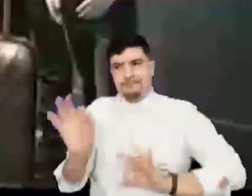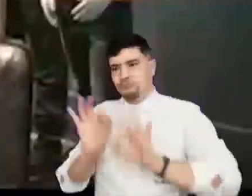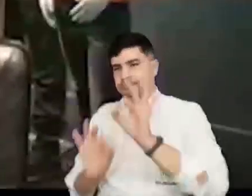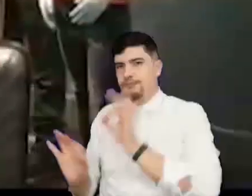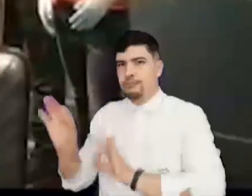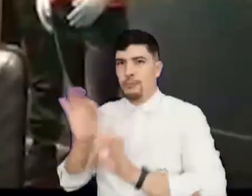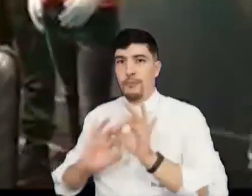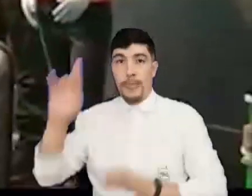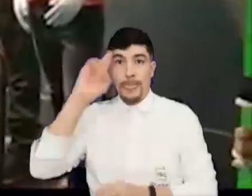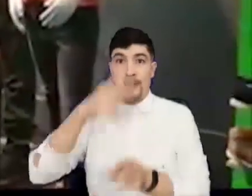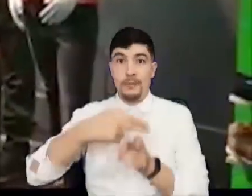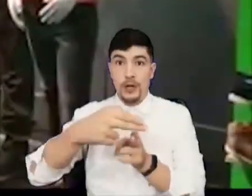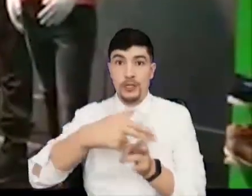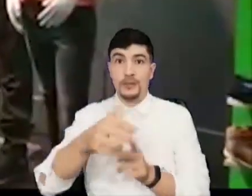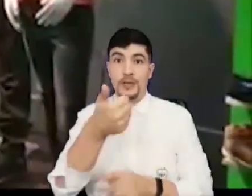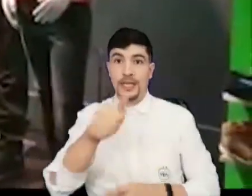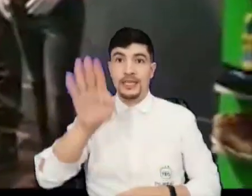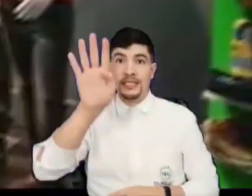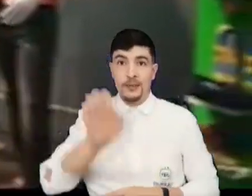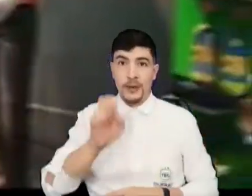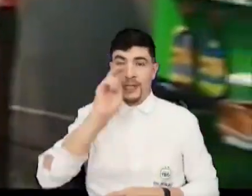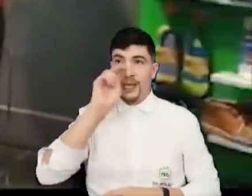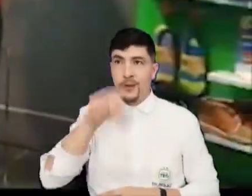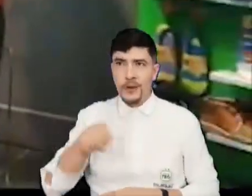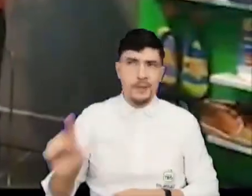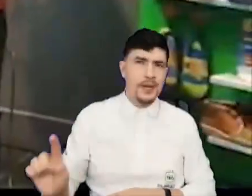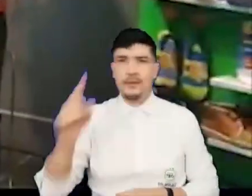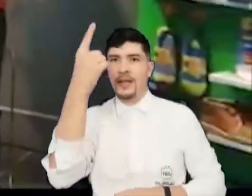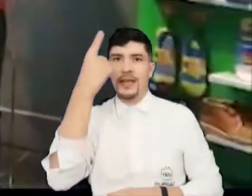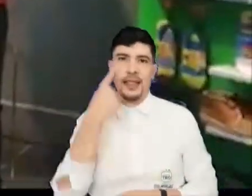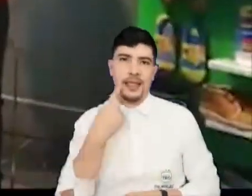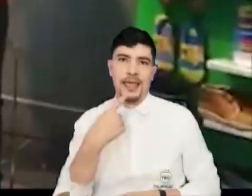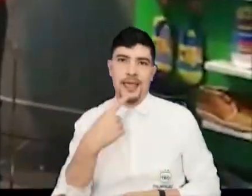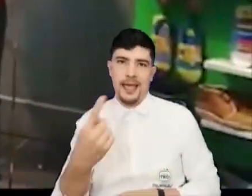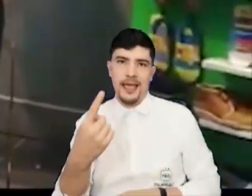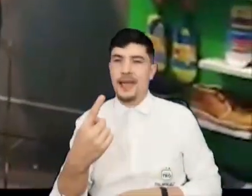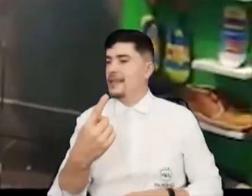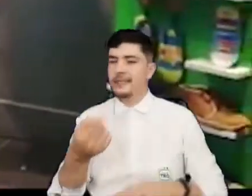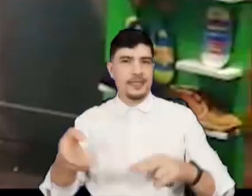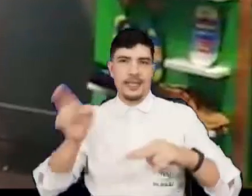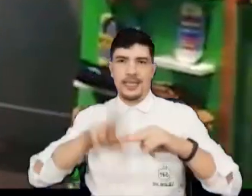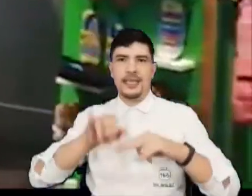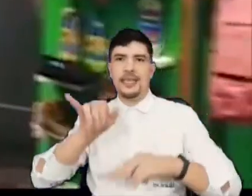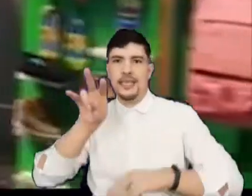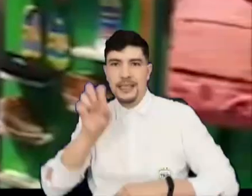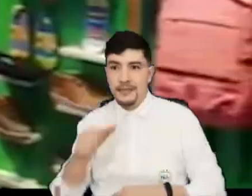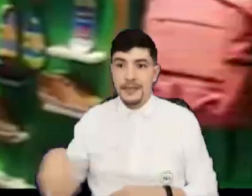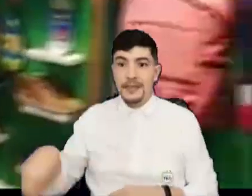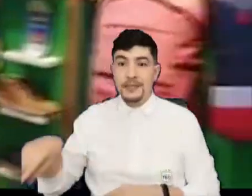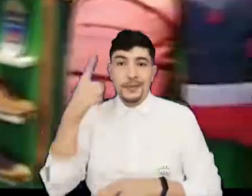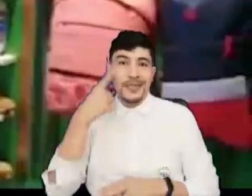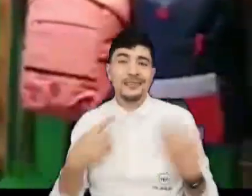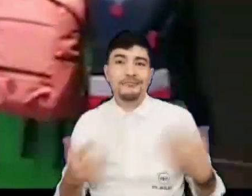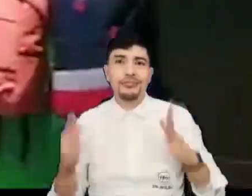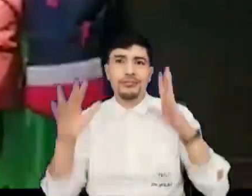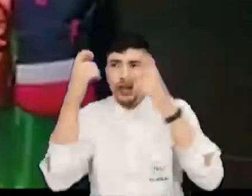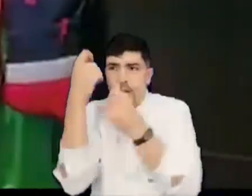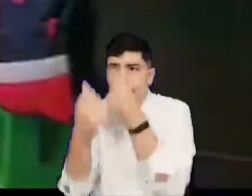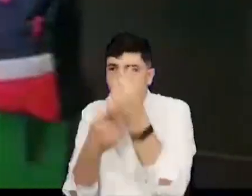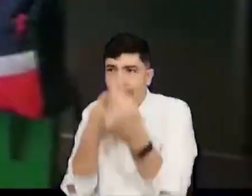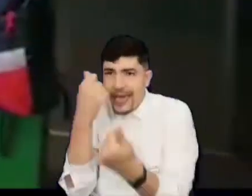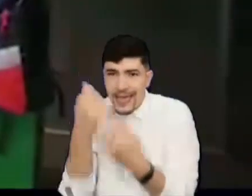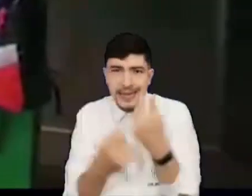que es el primer día sin IVA, para que tengamos todos un día de ventas exitoso, no solamente para el comercio, sino adicionalmente que